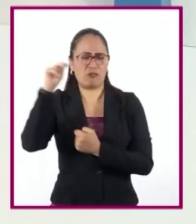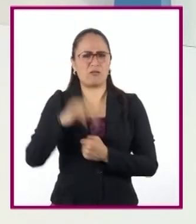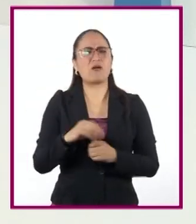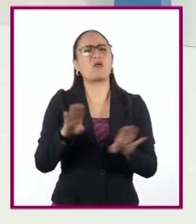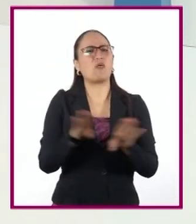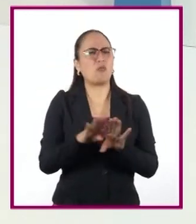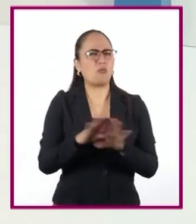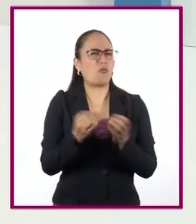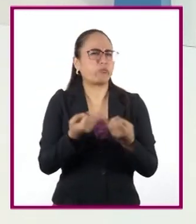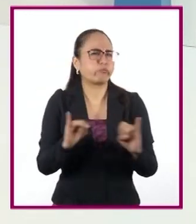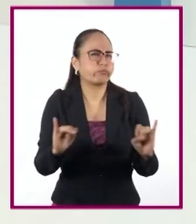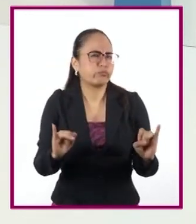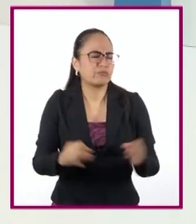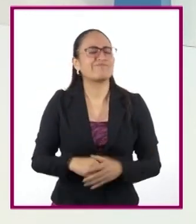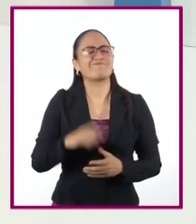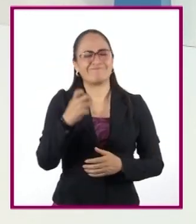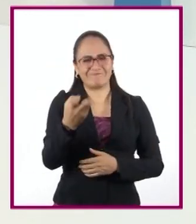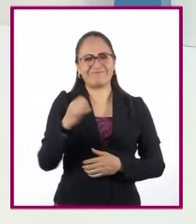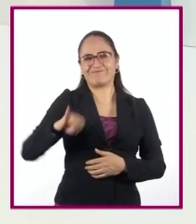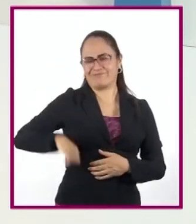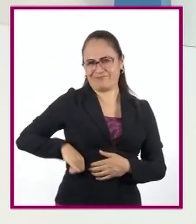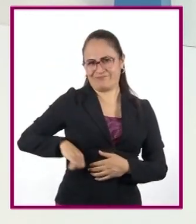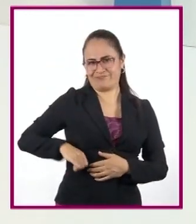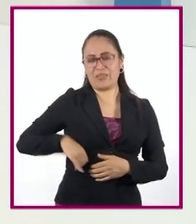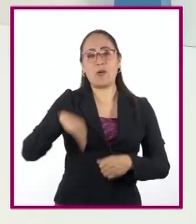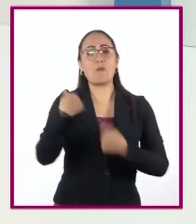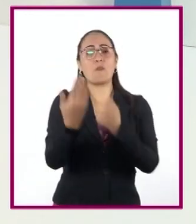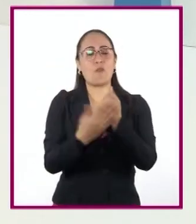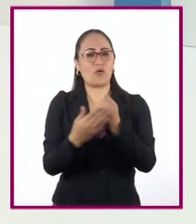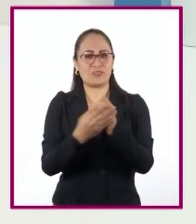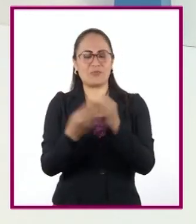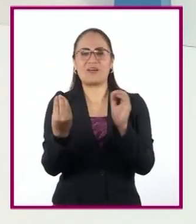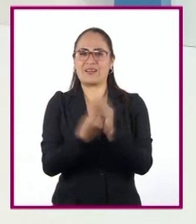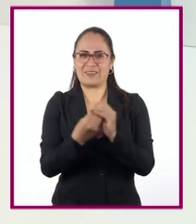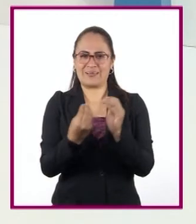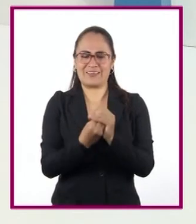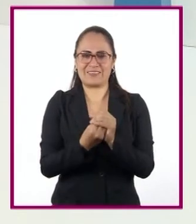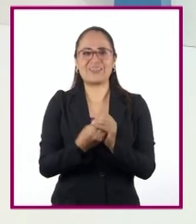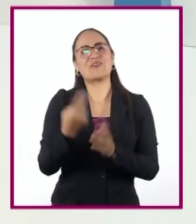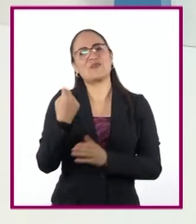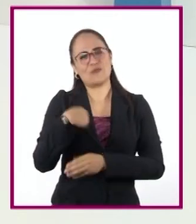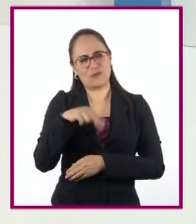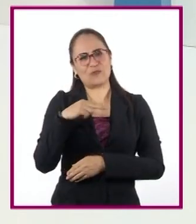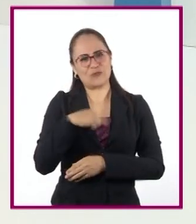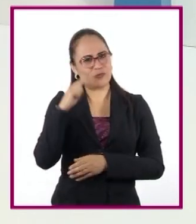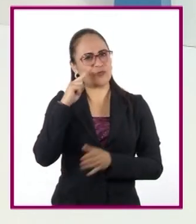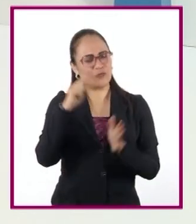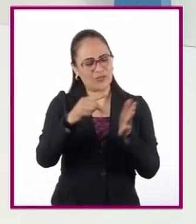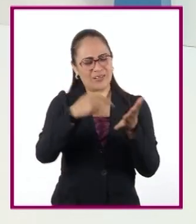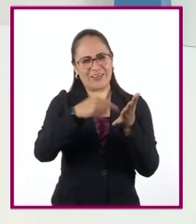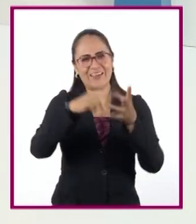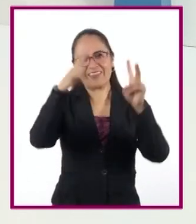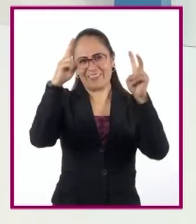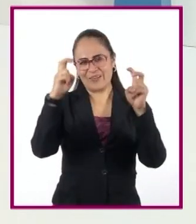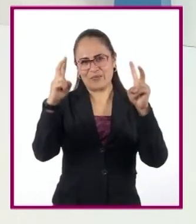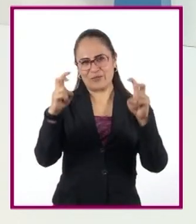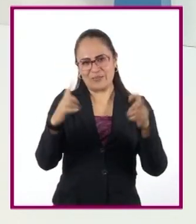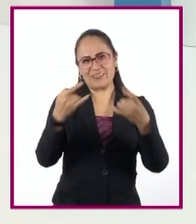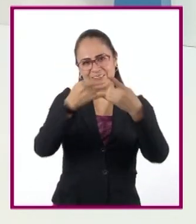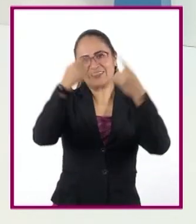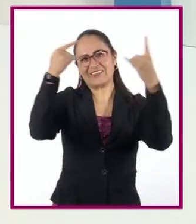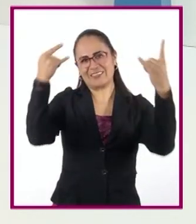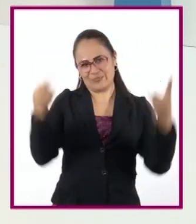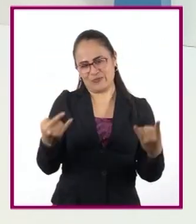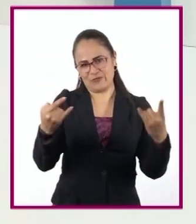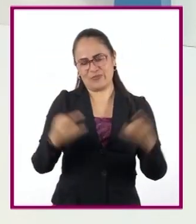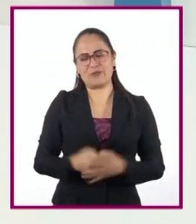Enrique. Recuerda que en las próximas sesiones estaremos viendo más episodios de la historia. Por